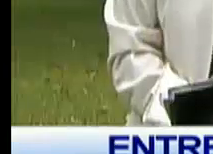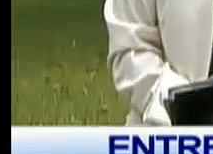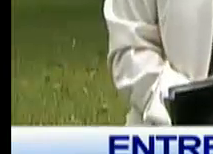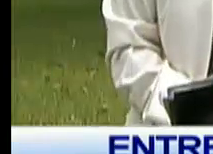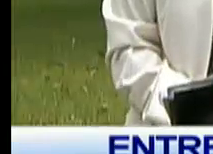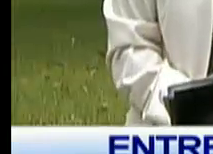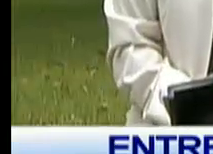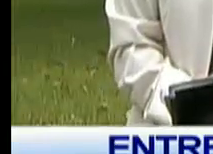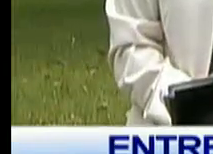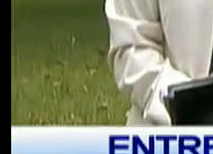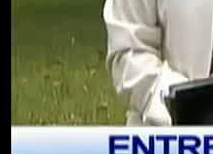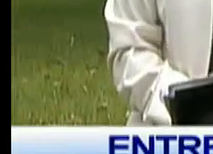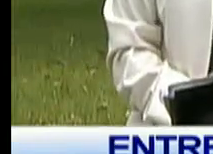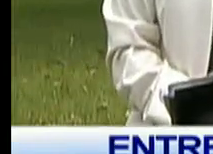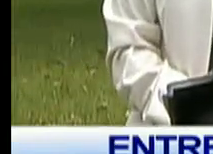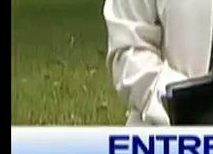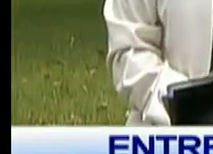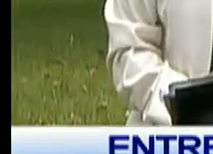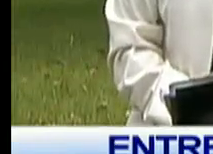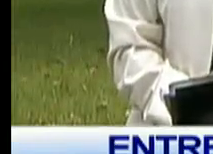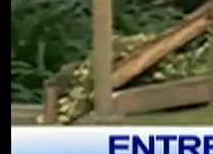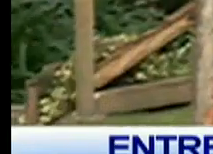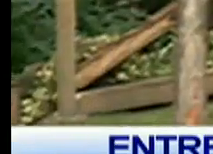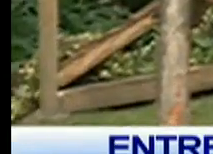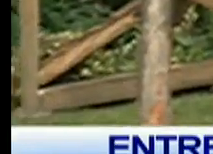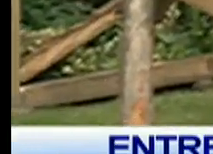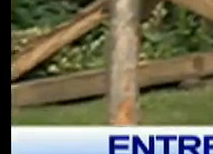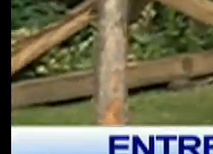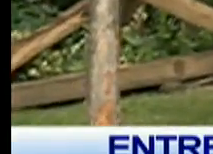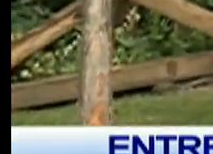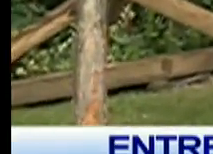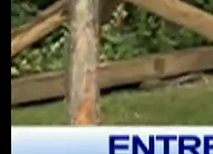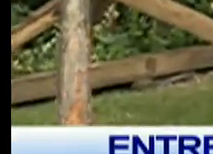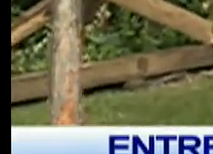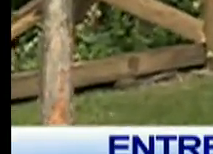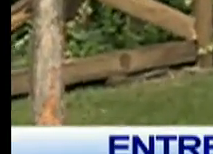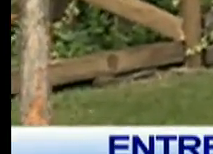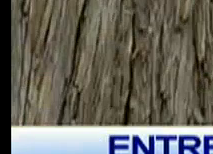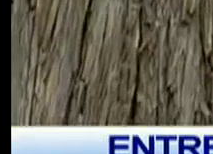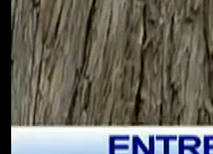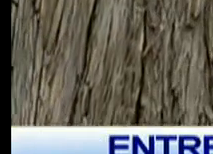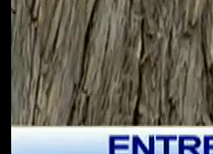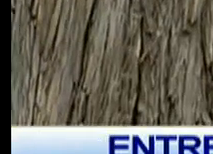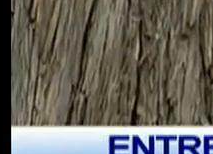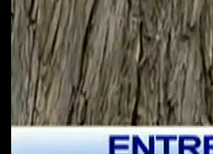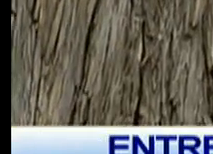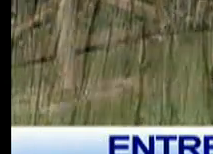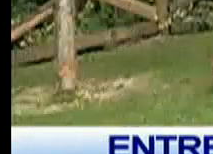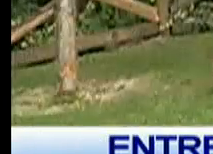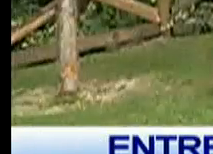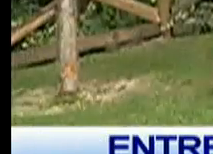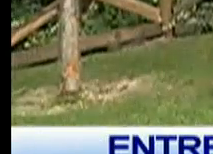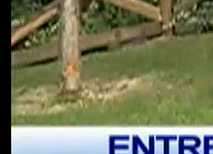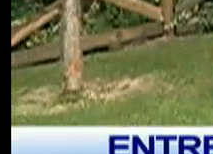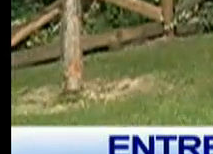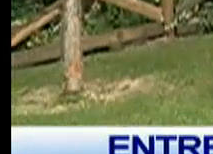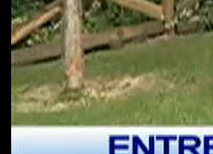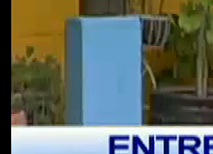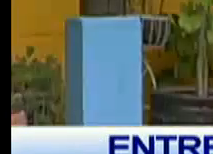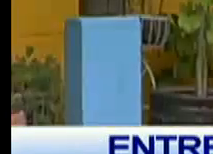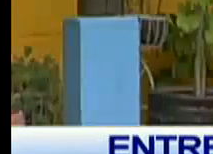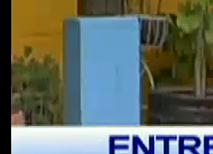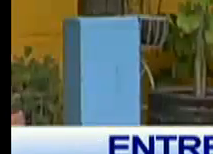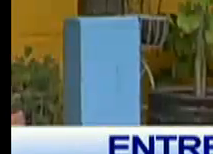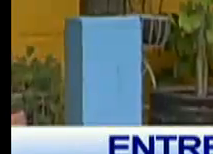especial en el que Luisa Delgadillo entrevistará al candidato a la vicepresidencia por Alianza Creo